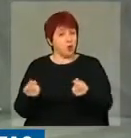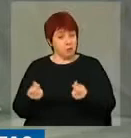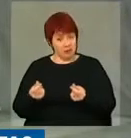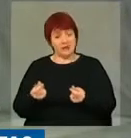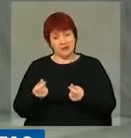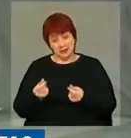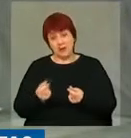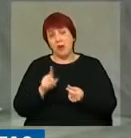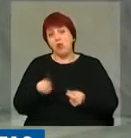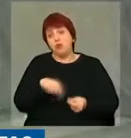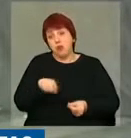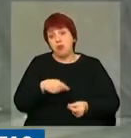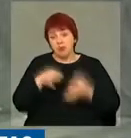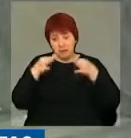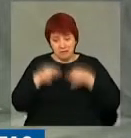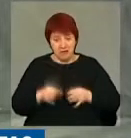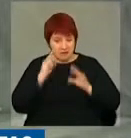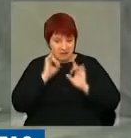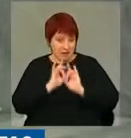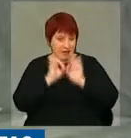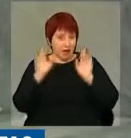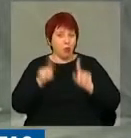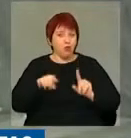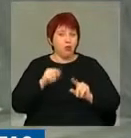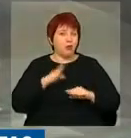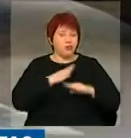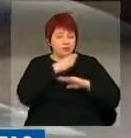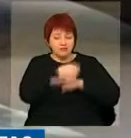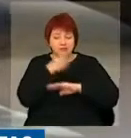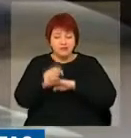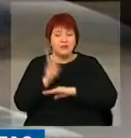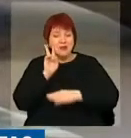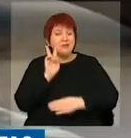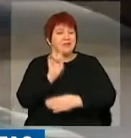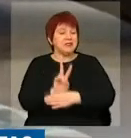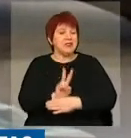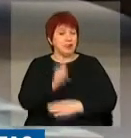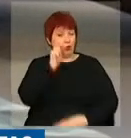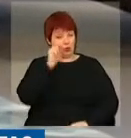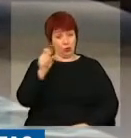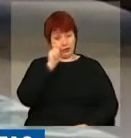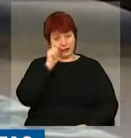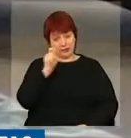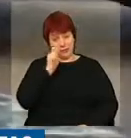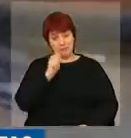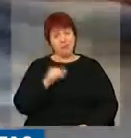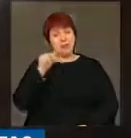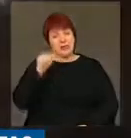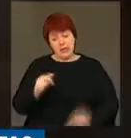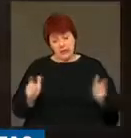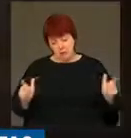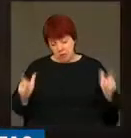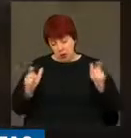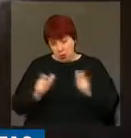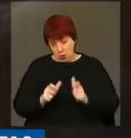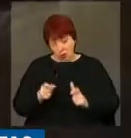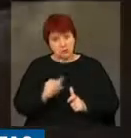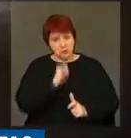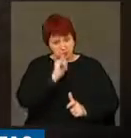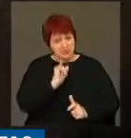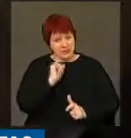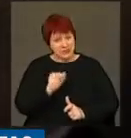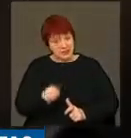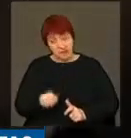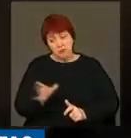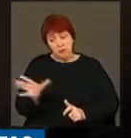y trayectorias que suelen visitar los turistas. Fuentes que participaron del encuentro aseguraron a Telemundo que todas